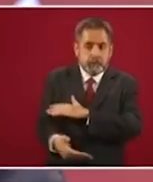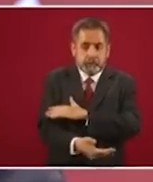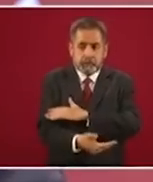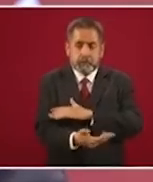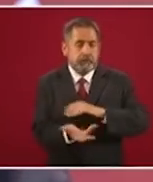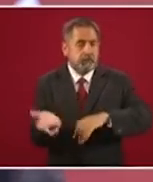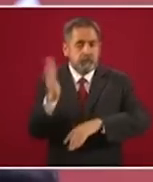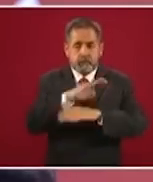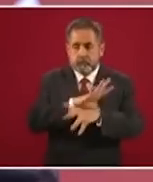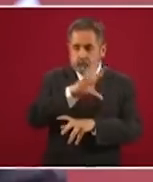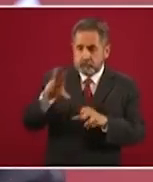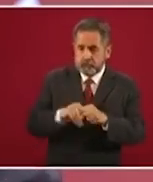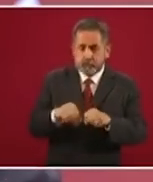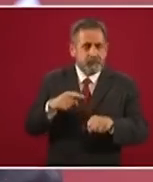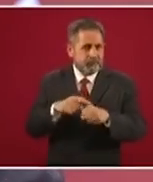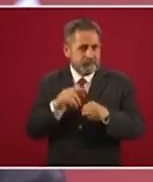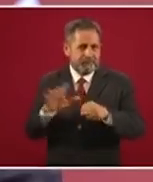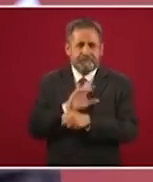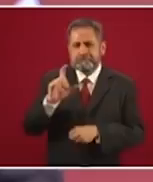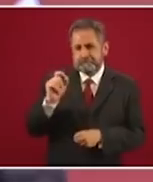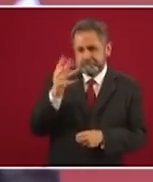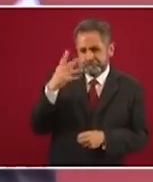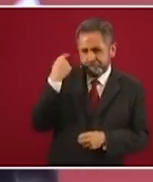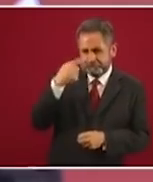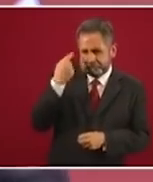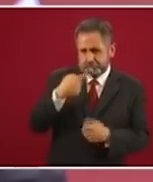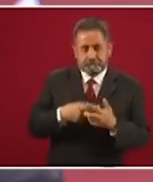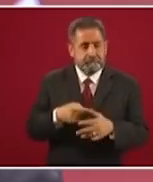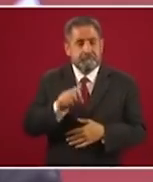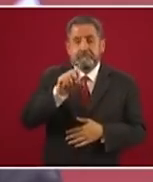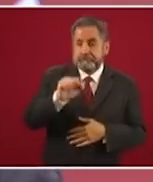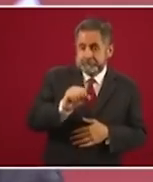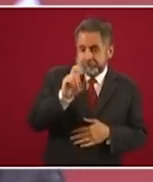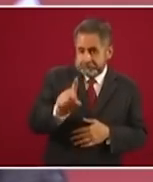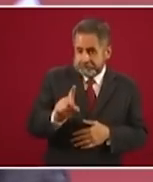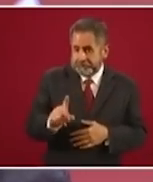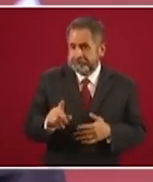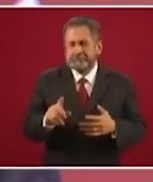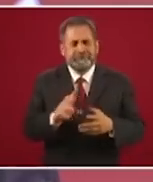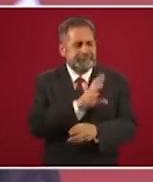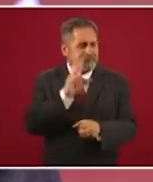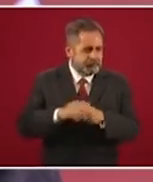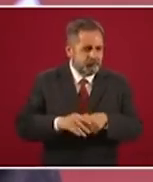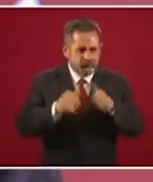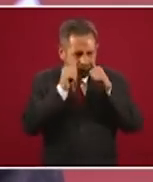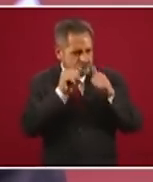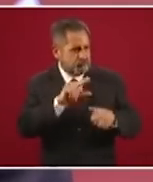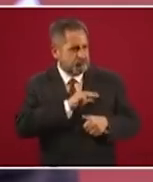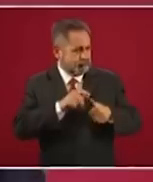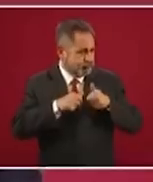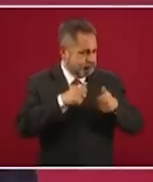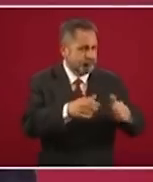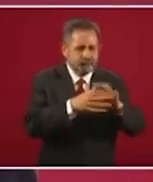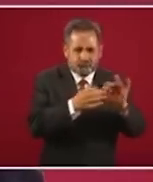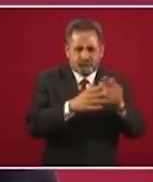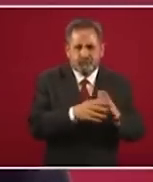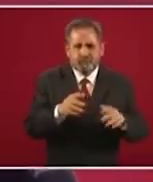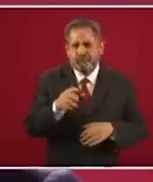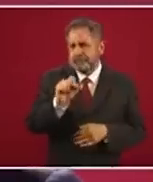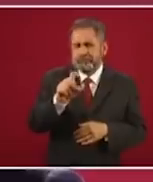de cirugía programada en fin de semana, el tema de consulta de especialidad y consulta de medicina familiar en